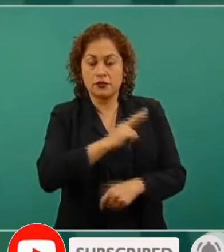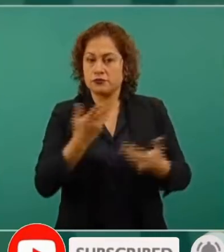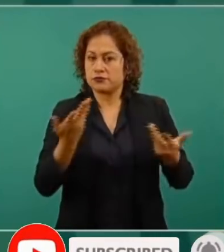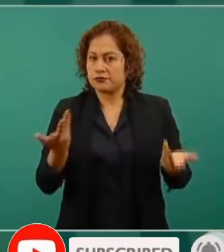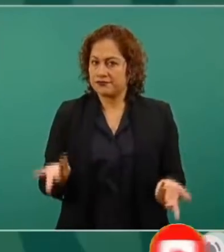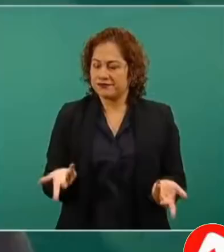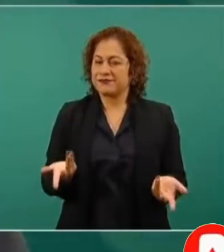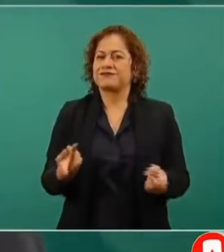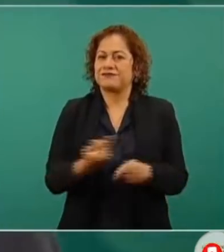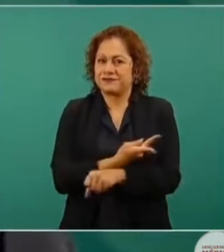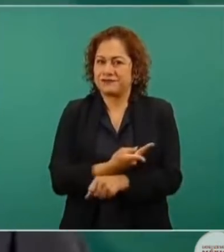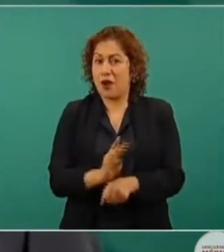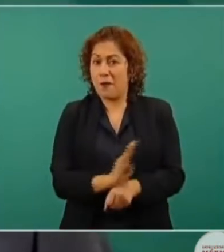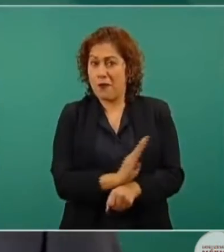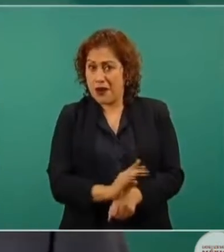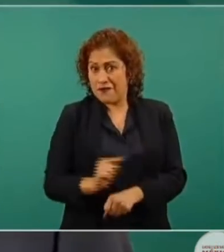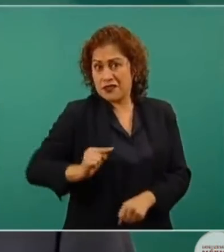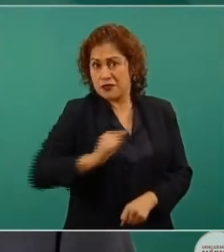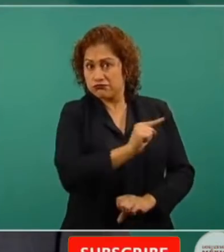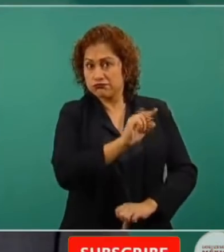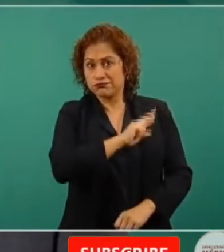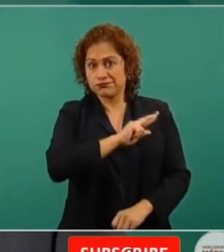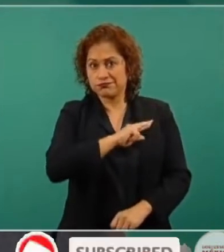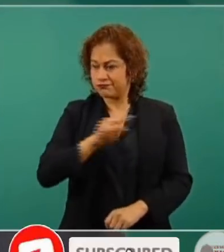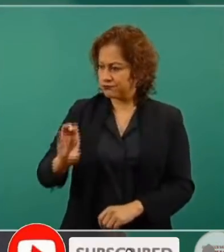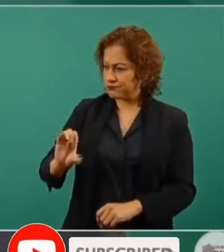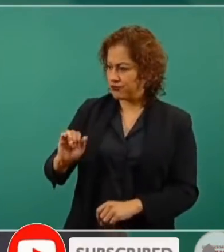a estos beneficios que les estoy comentando.